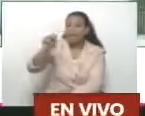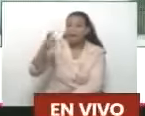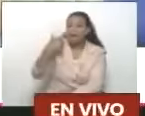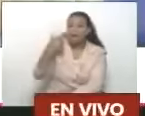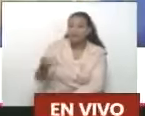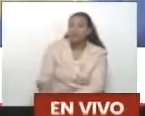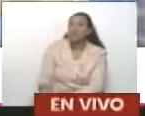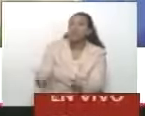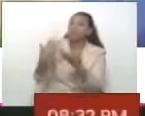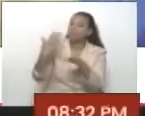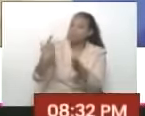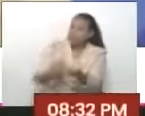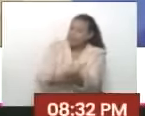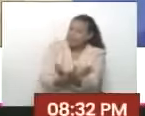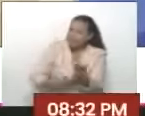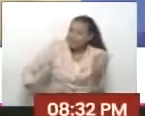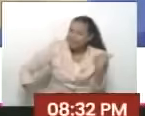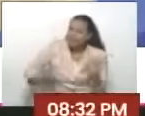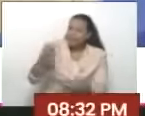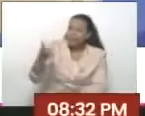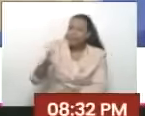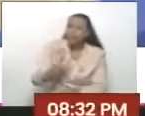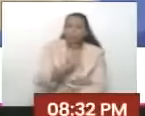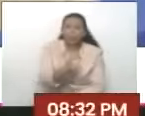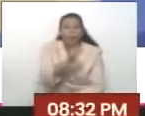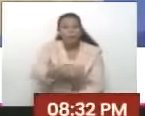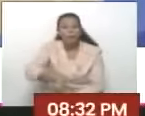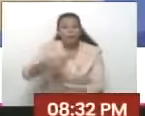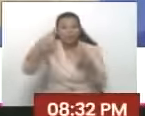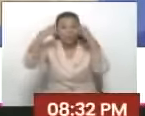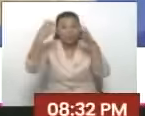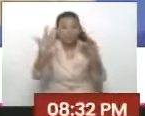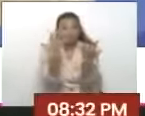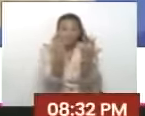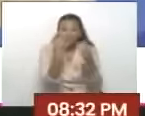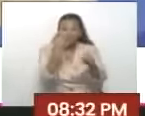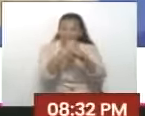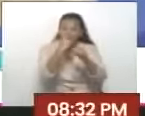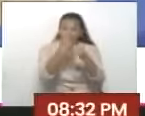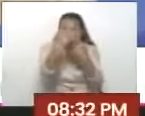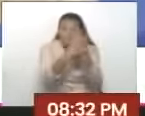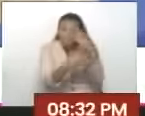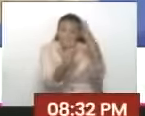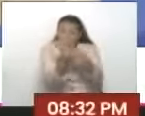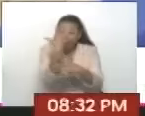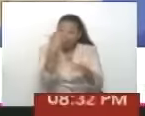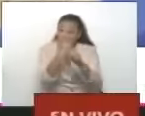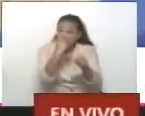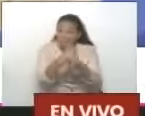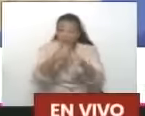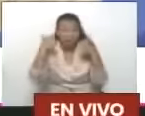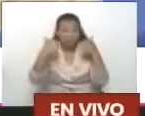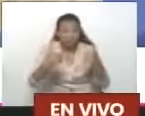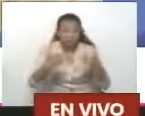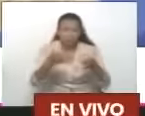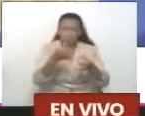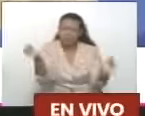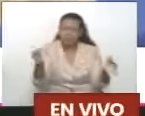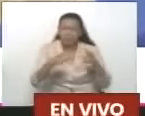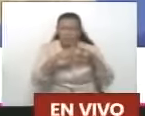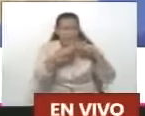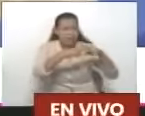Hermano presidente, ve, aquí está la mejor mano de obra metalmecánica del país, yo creo que del